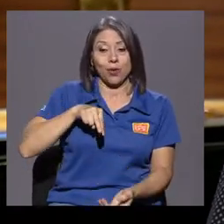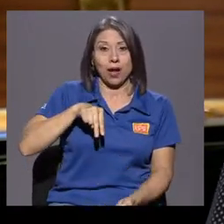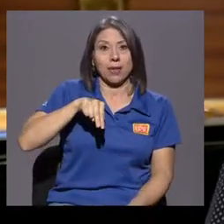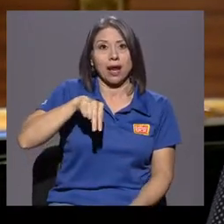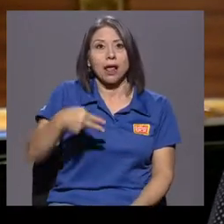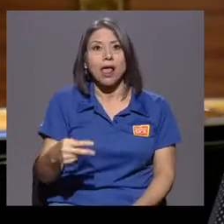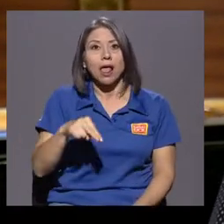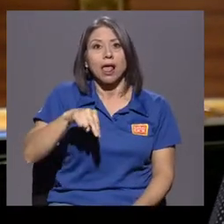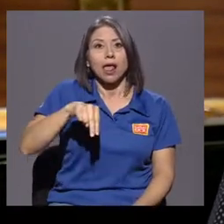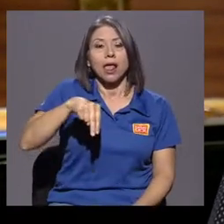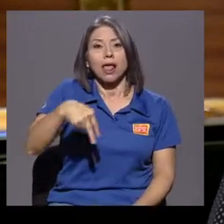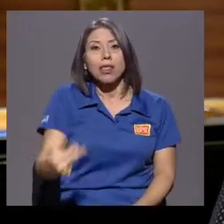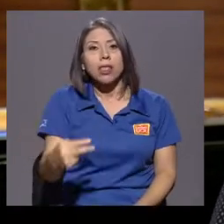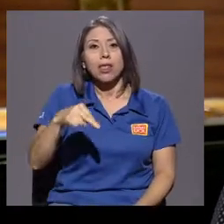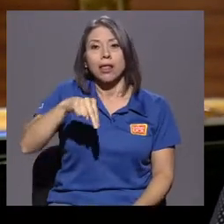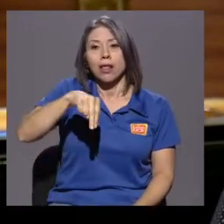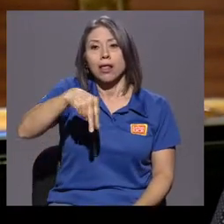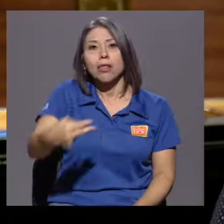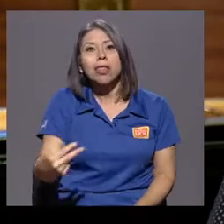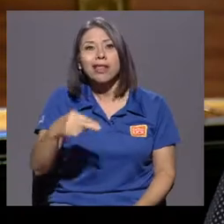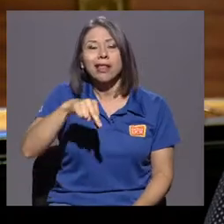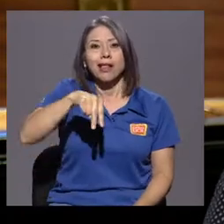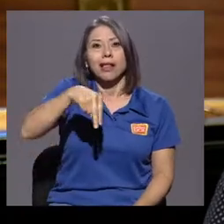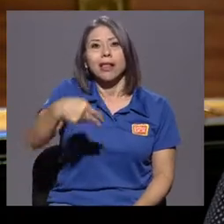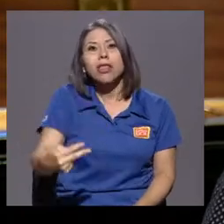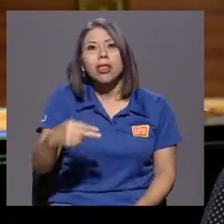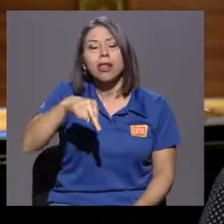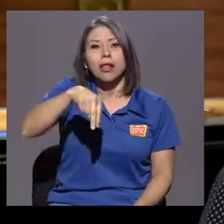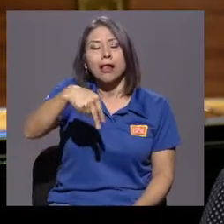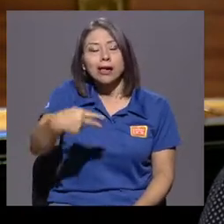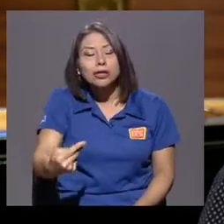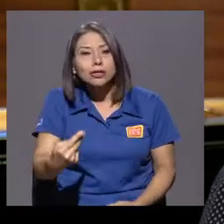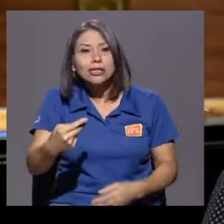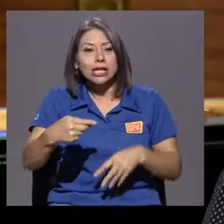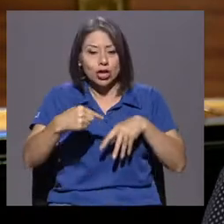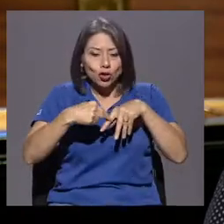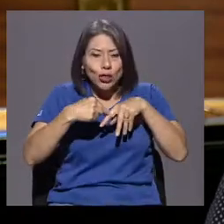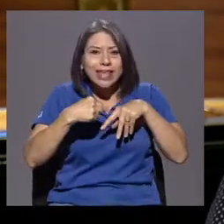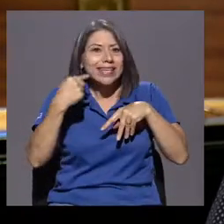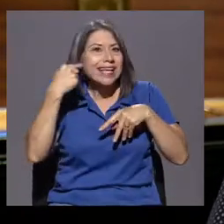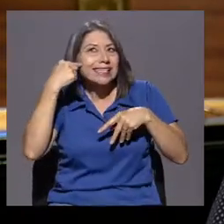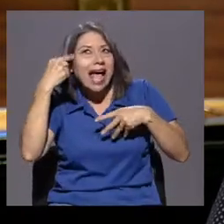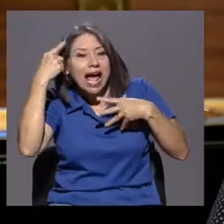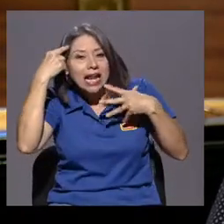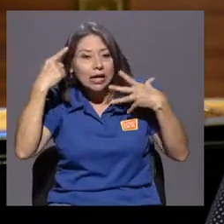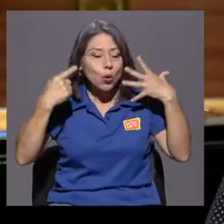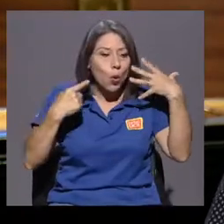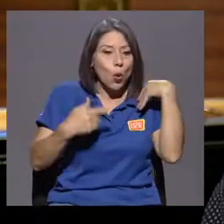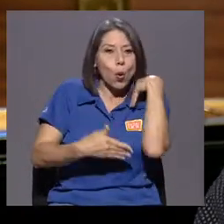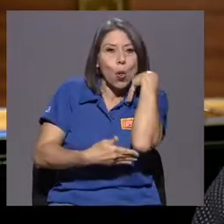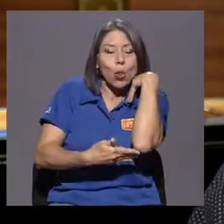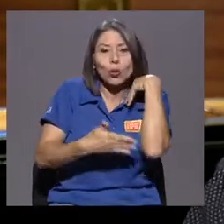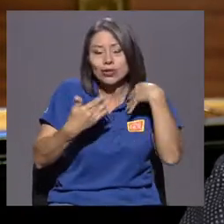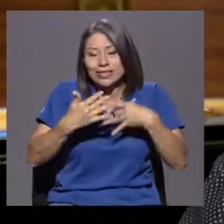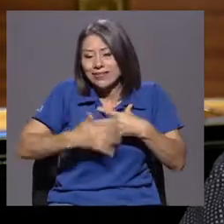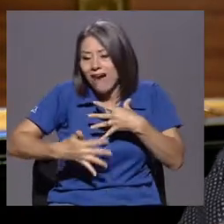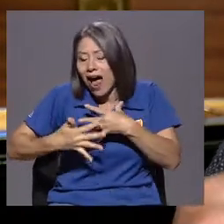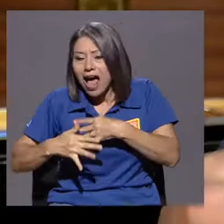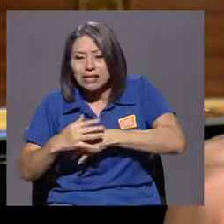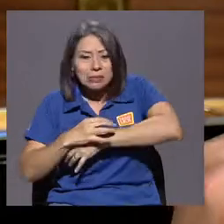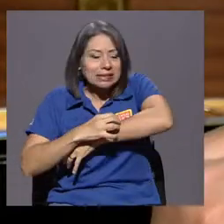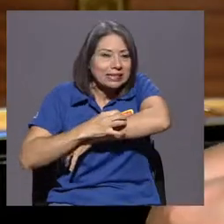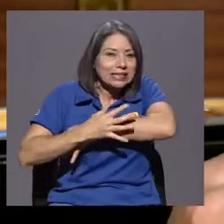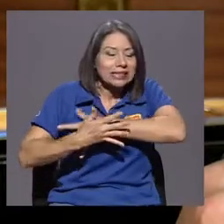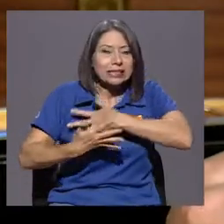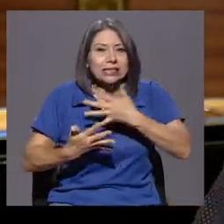cuando está aprendiendo a caminar y trompica y cae de rodillas y de golpe se golpea la carita y se golpea los codos y cerradas países